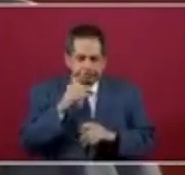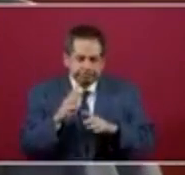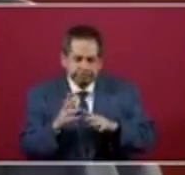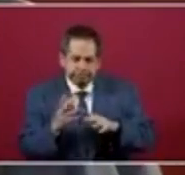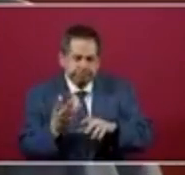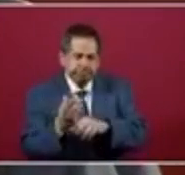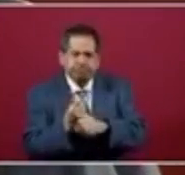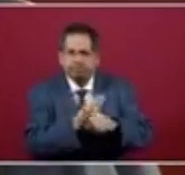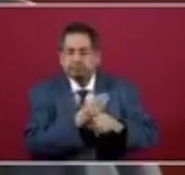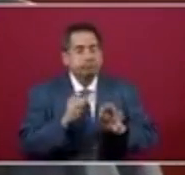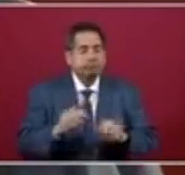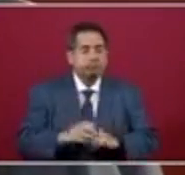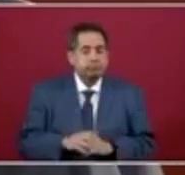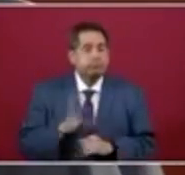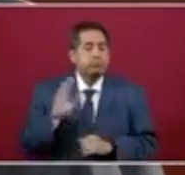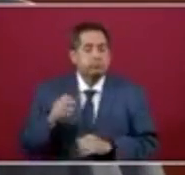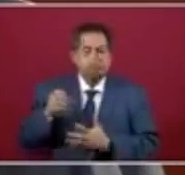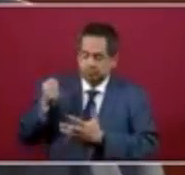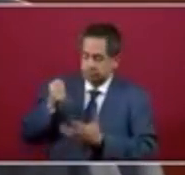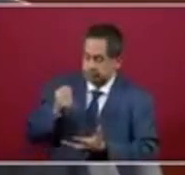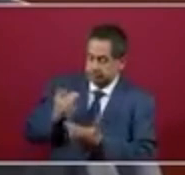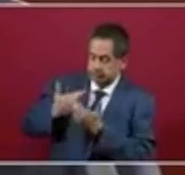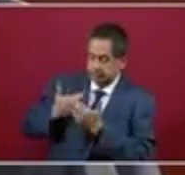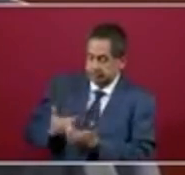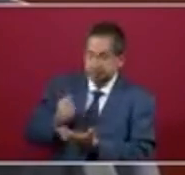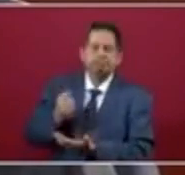Ya se tiene el presupuesto para eso